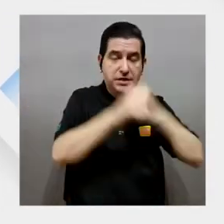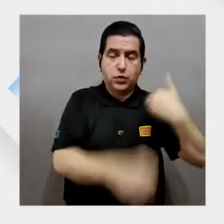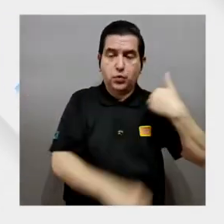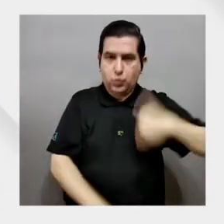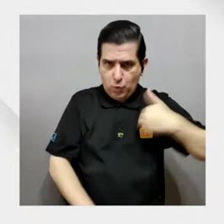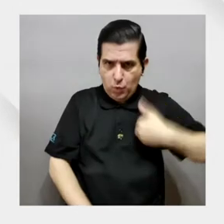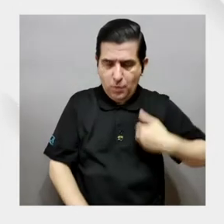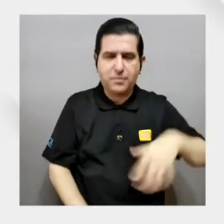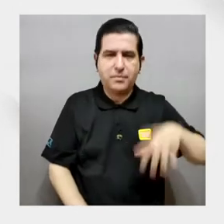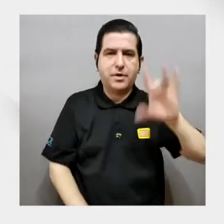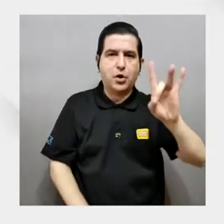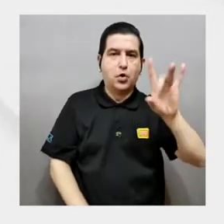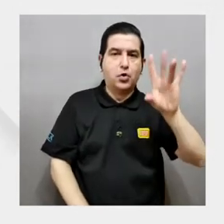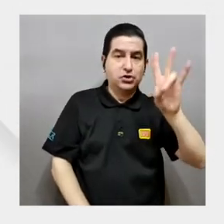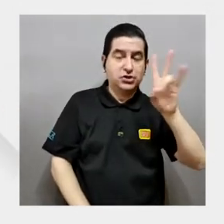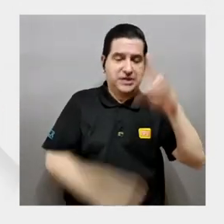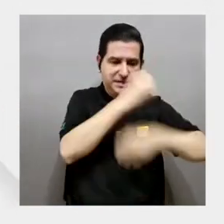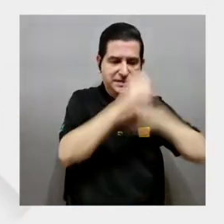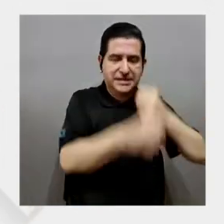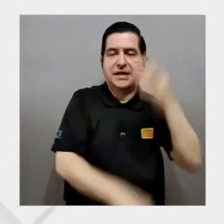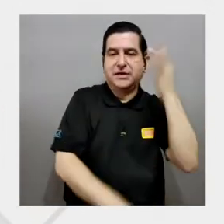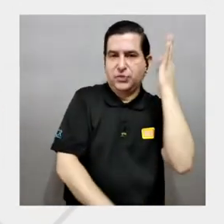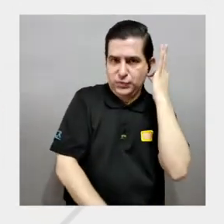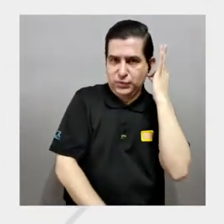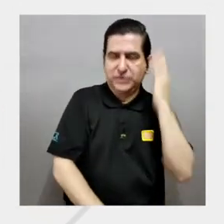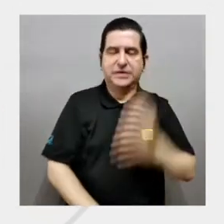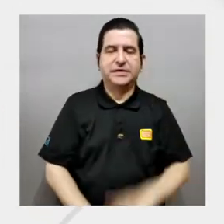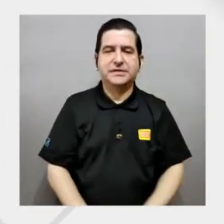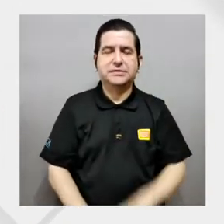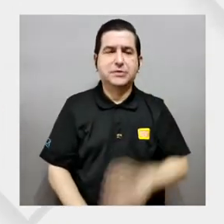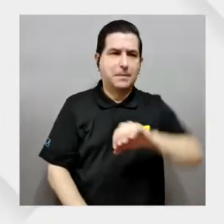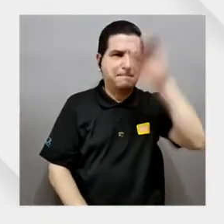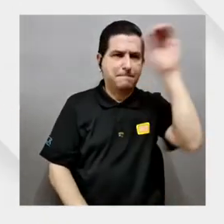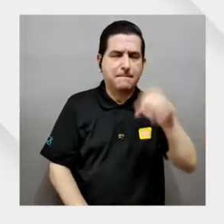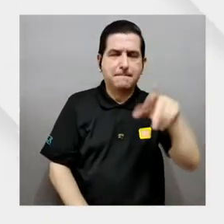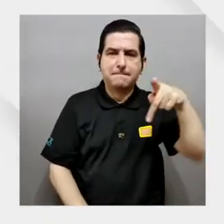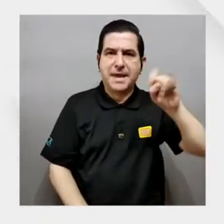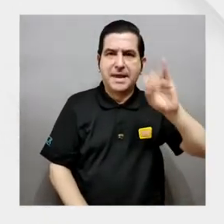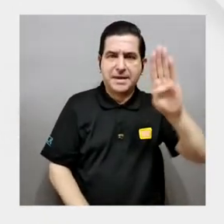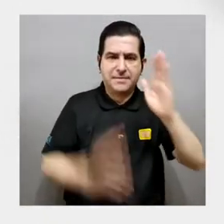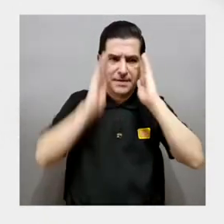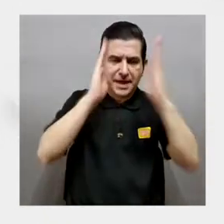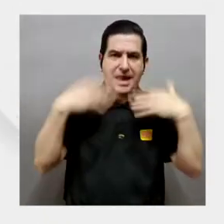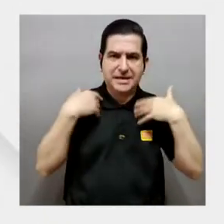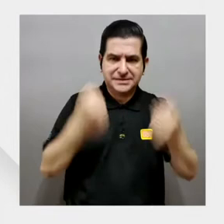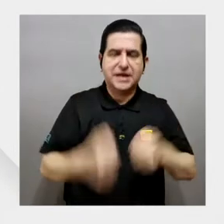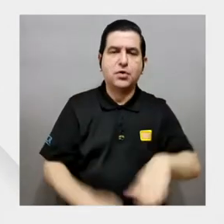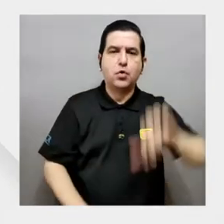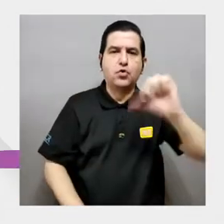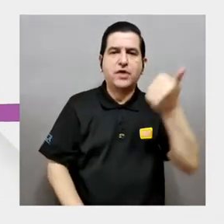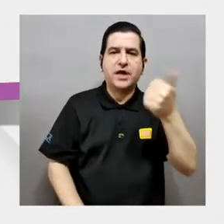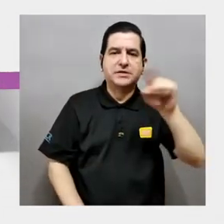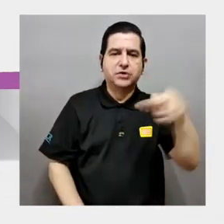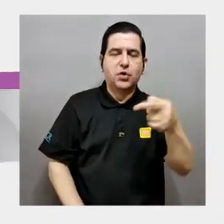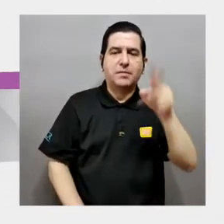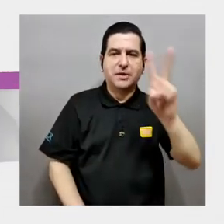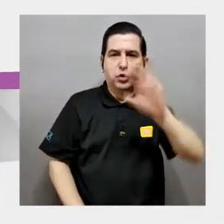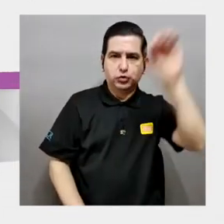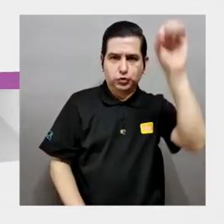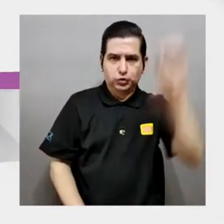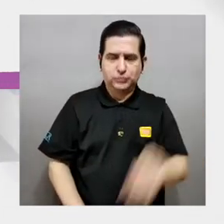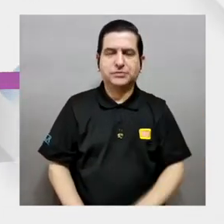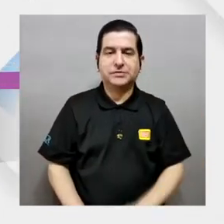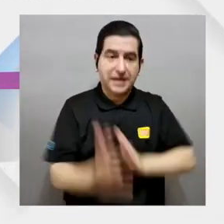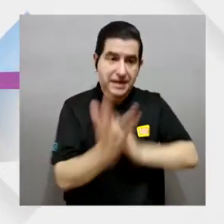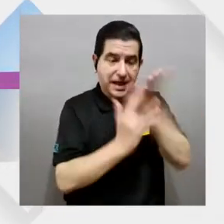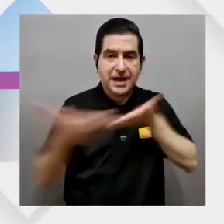126.500.000 habitantes. La esperanza de vida es de 81 años para los hombres y de 87 años para las mujeres. El porcentaje